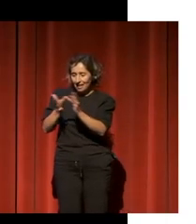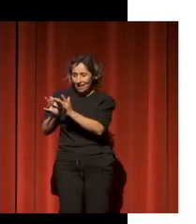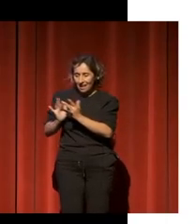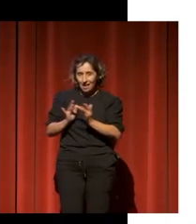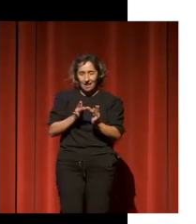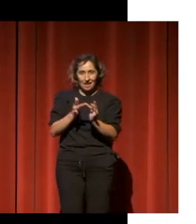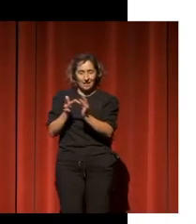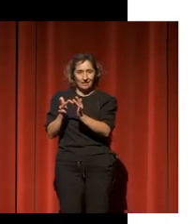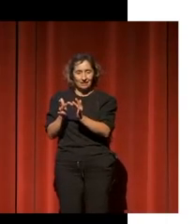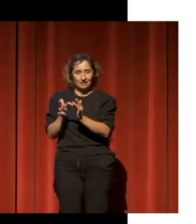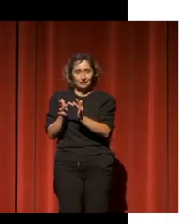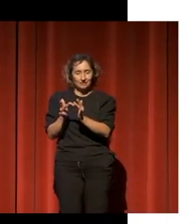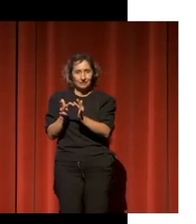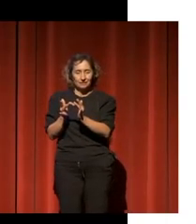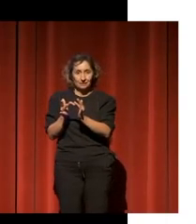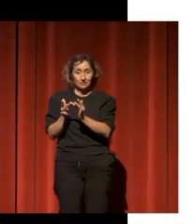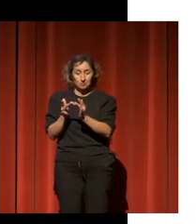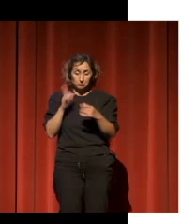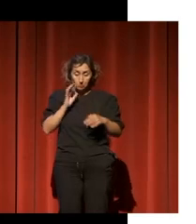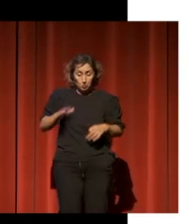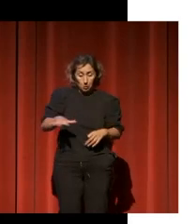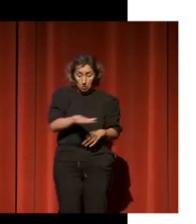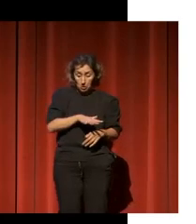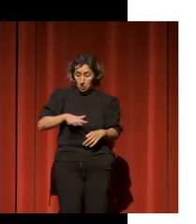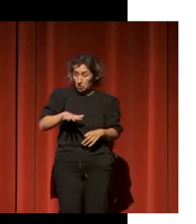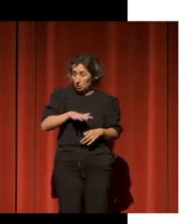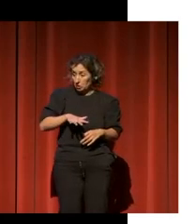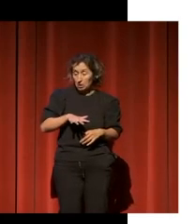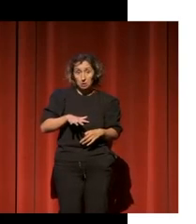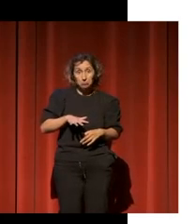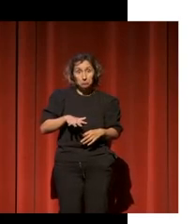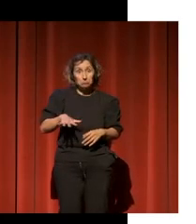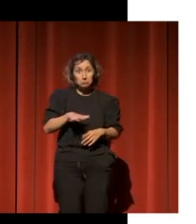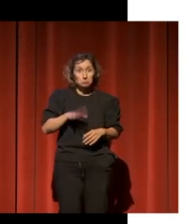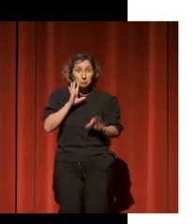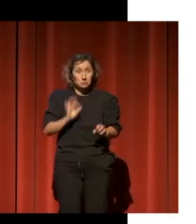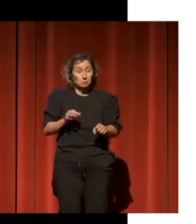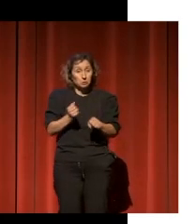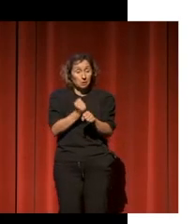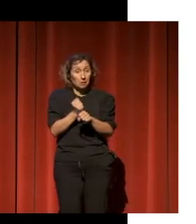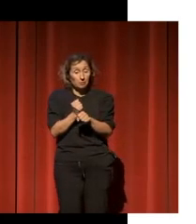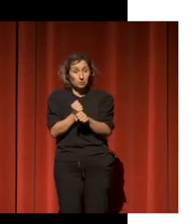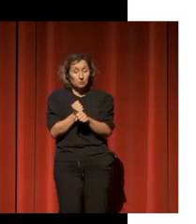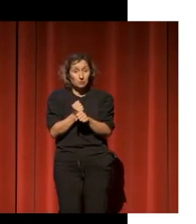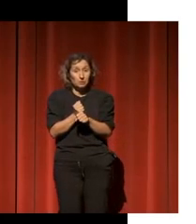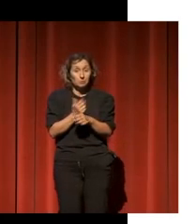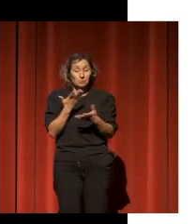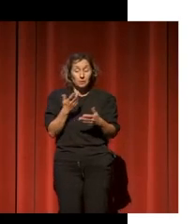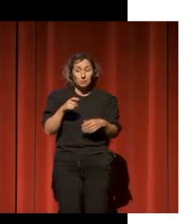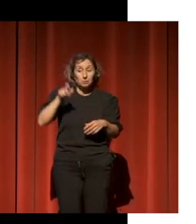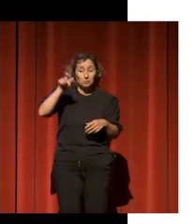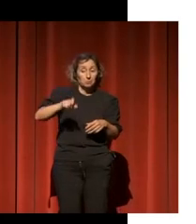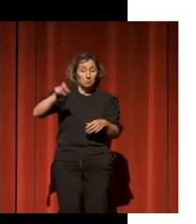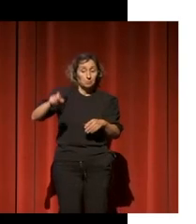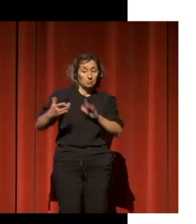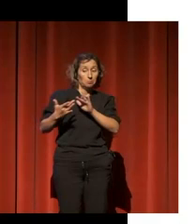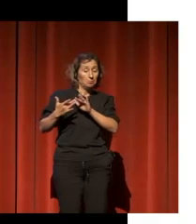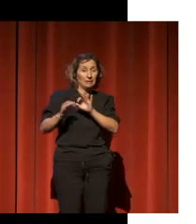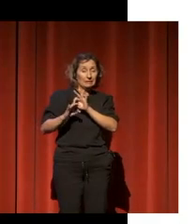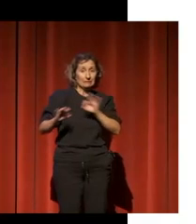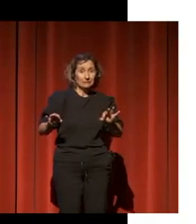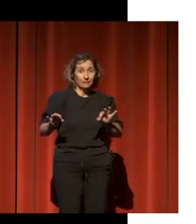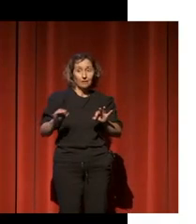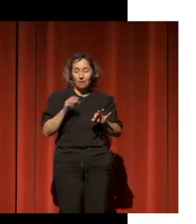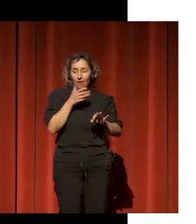trabajan o que intervienen en el entorno local y a las que antes no no se conocía o no se tenía Esa esa cercanía